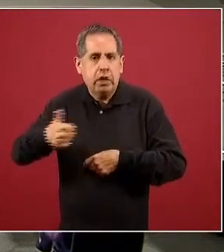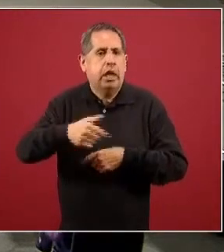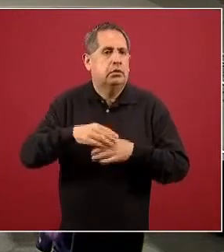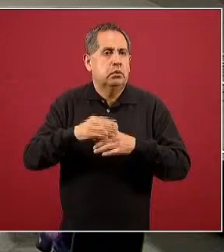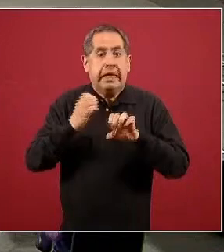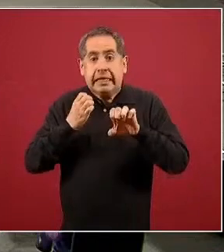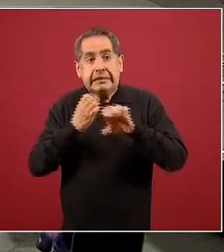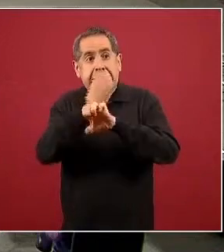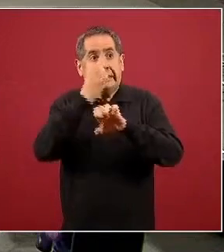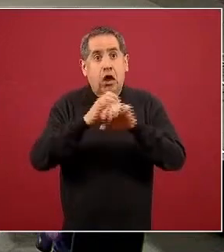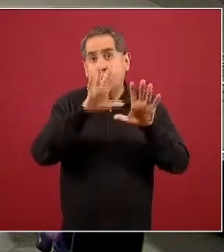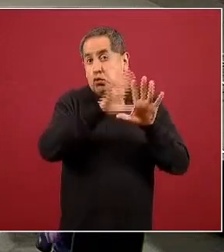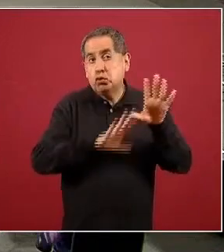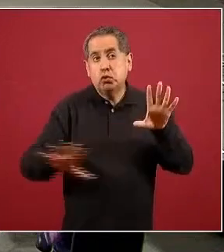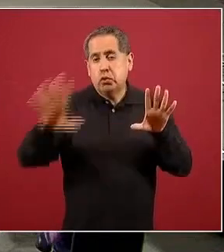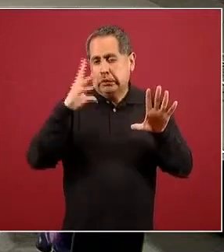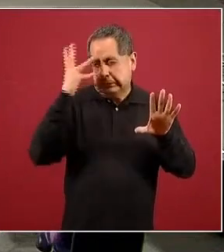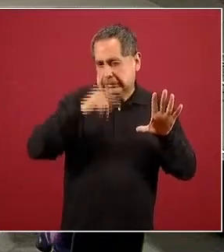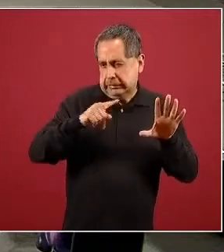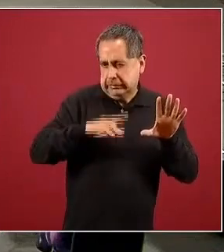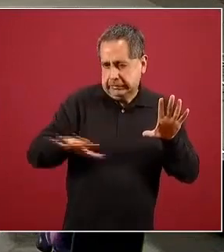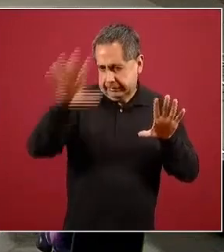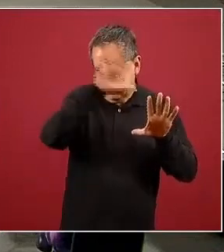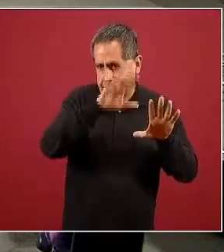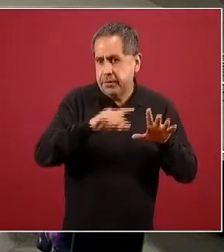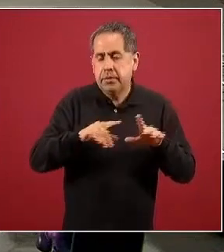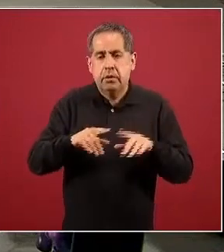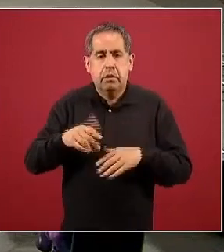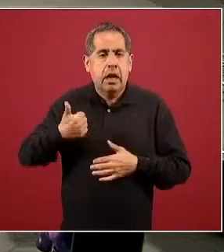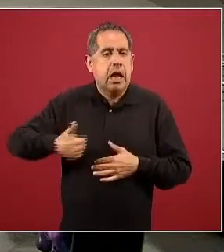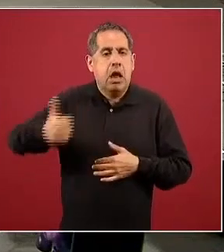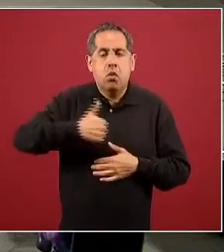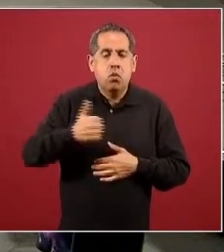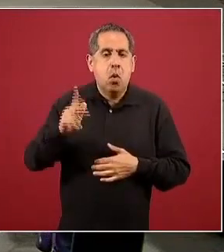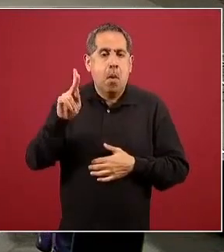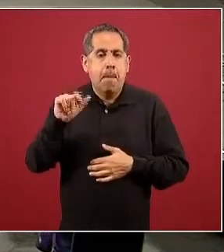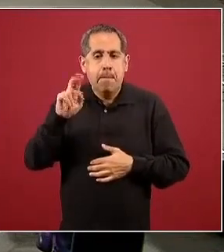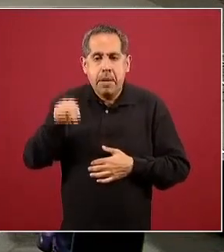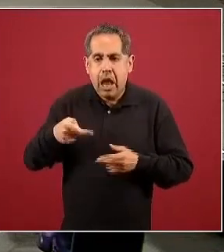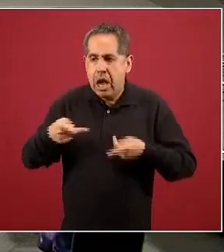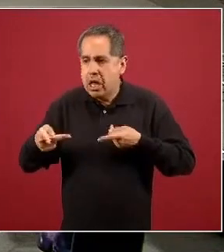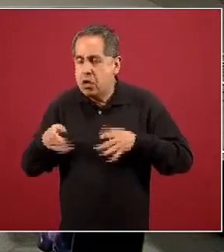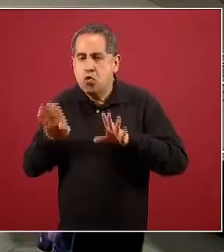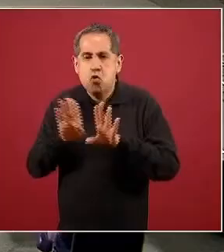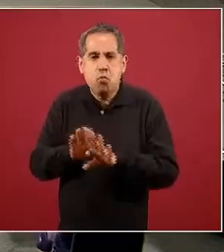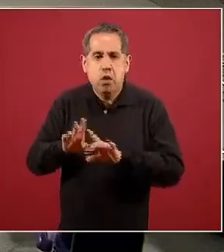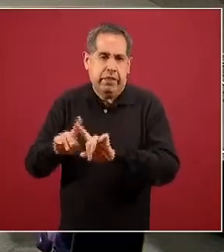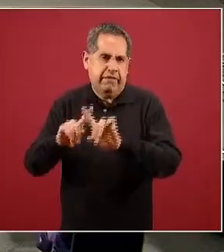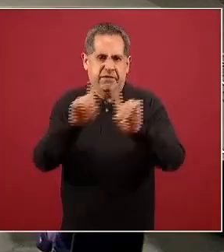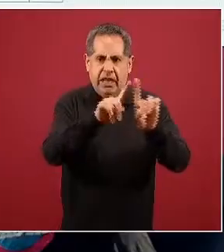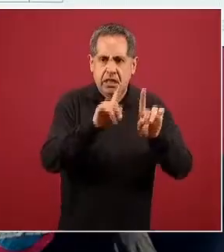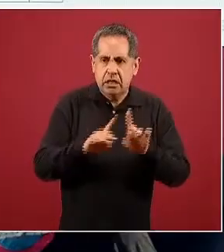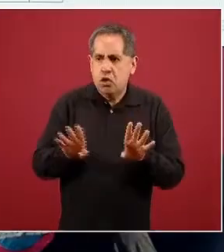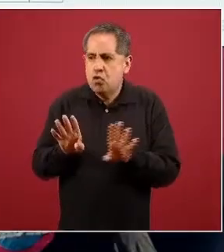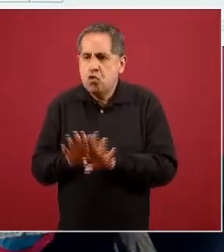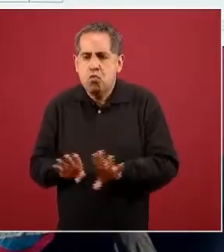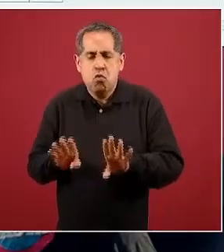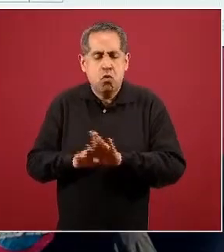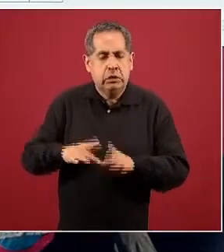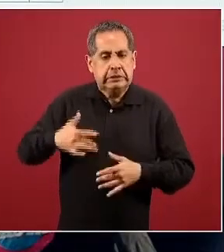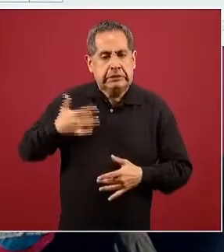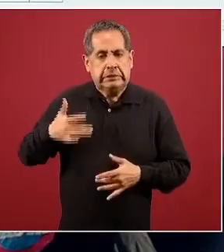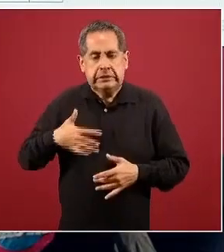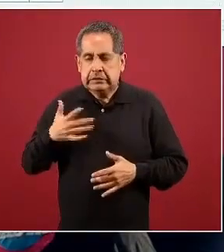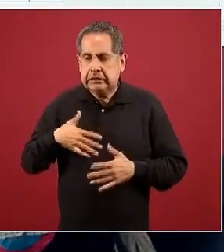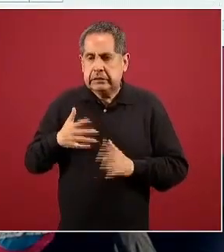de esta bella república, tengan una estrategia diferenciada de